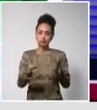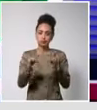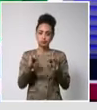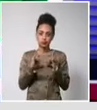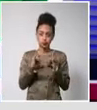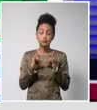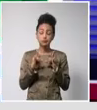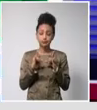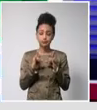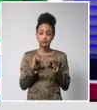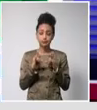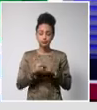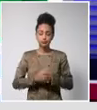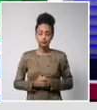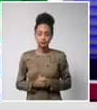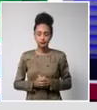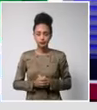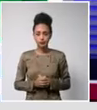las maniobras aplicadas.